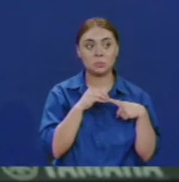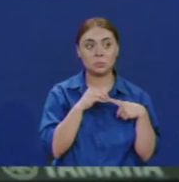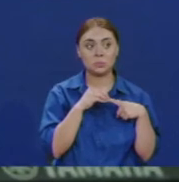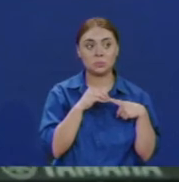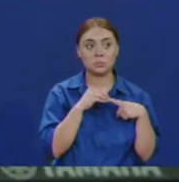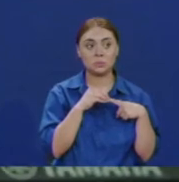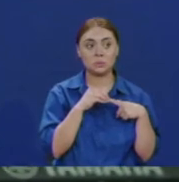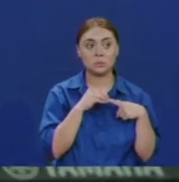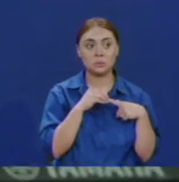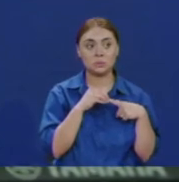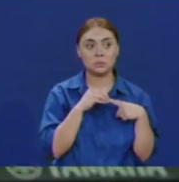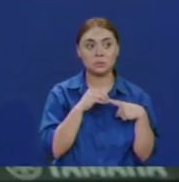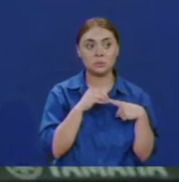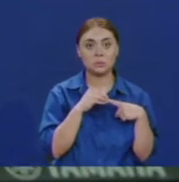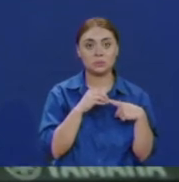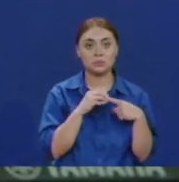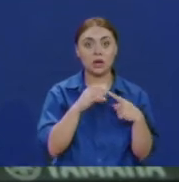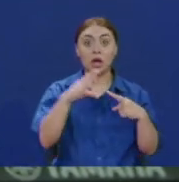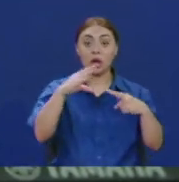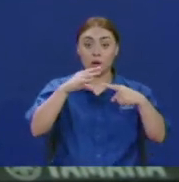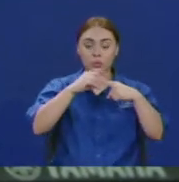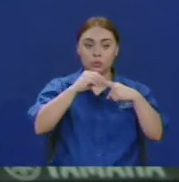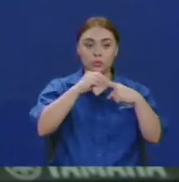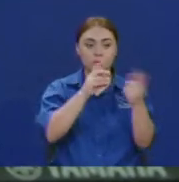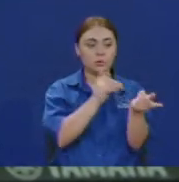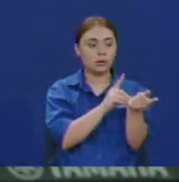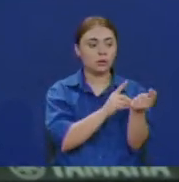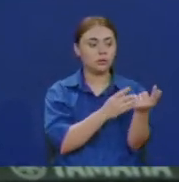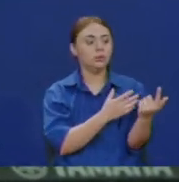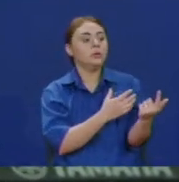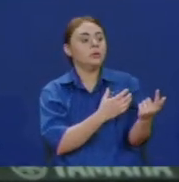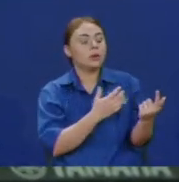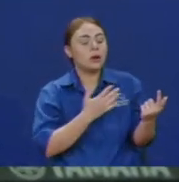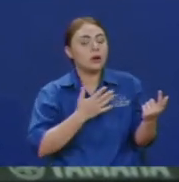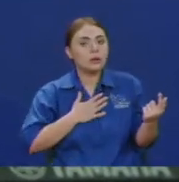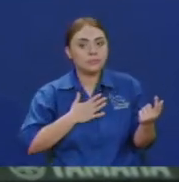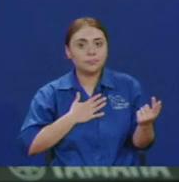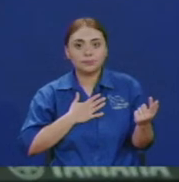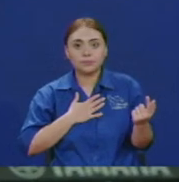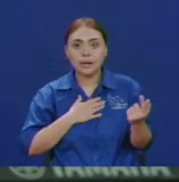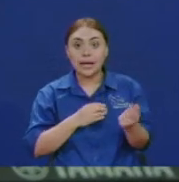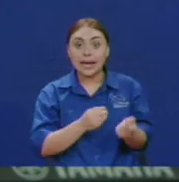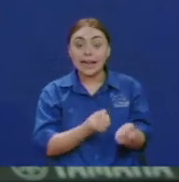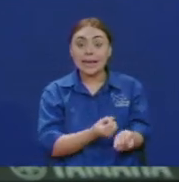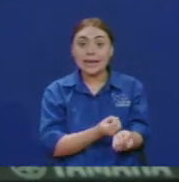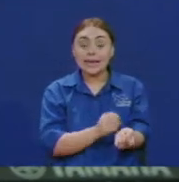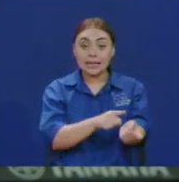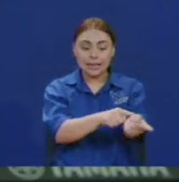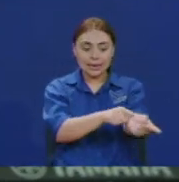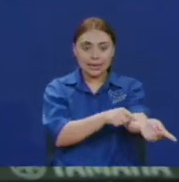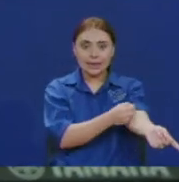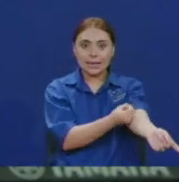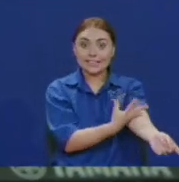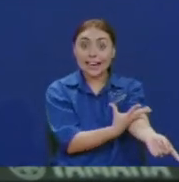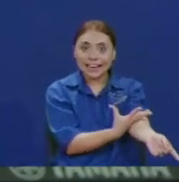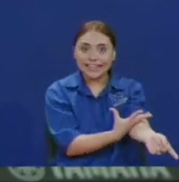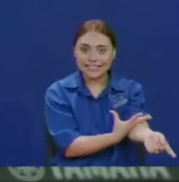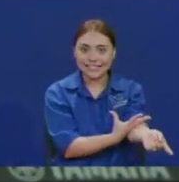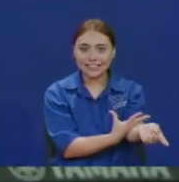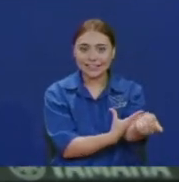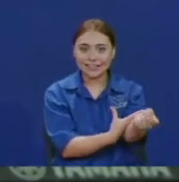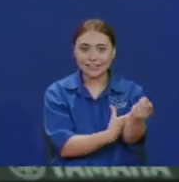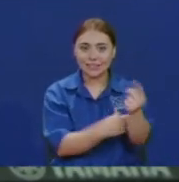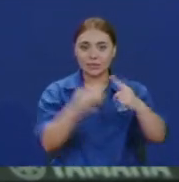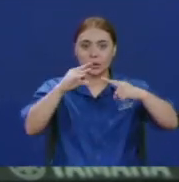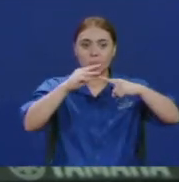Un oxímetro. ¿Cuánto tengo? 96. Estoy bien. Siempre gané mis exámenes con 100, pero 4 puntos